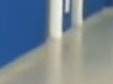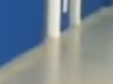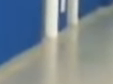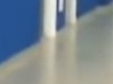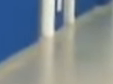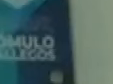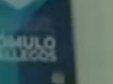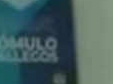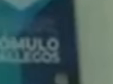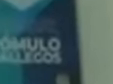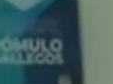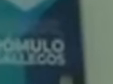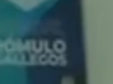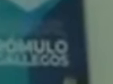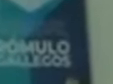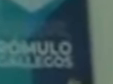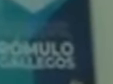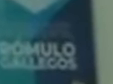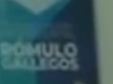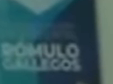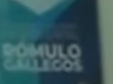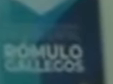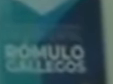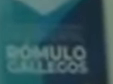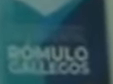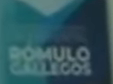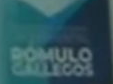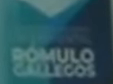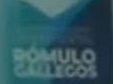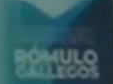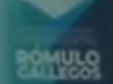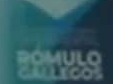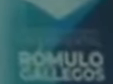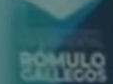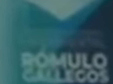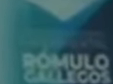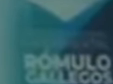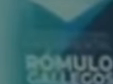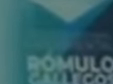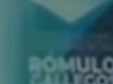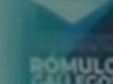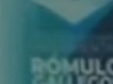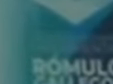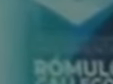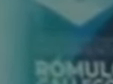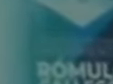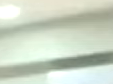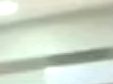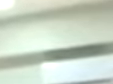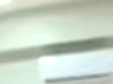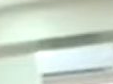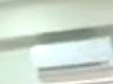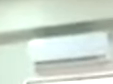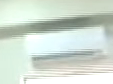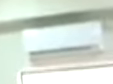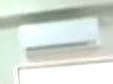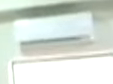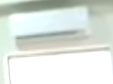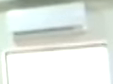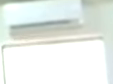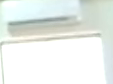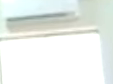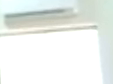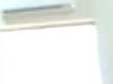fisioterapia se trata de una moderna infraestructura educativa que cuenta con 46 aulas de clases totalmente climatizadas